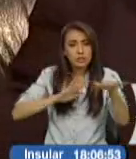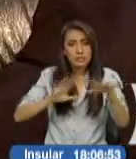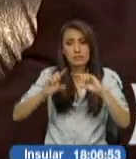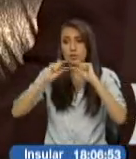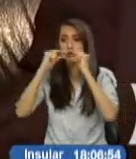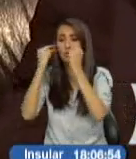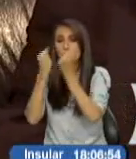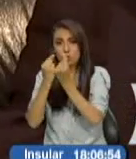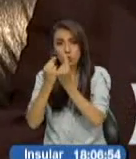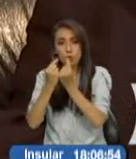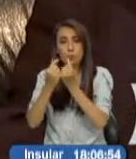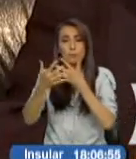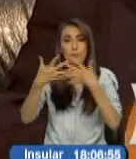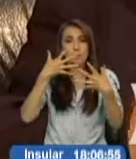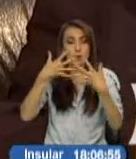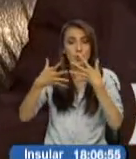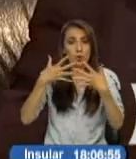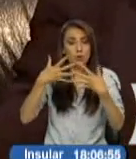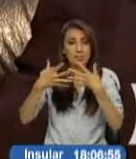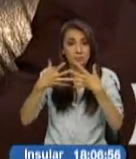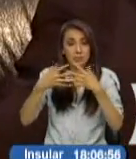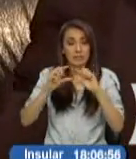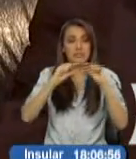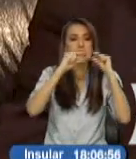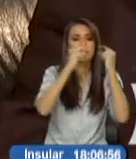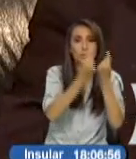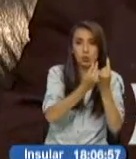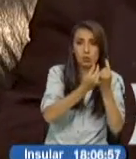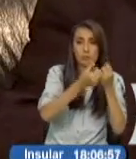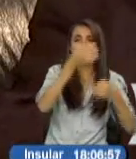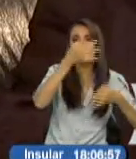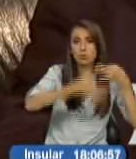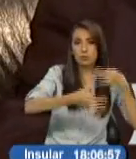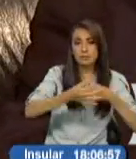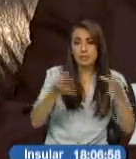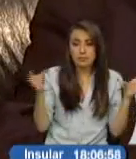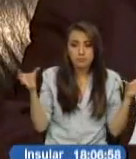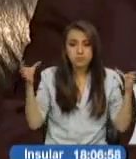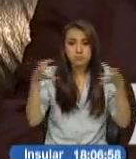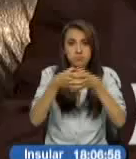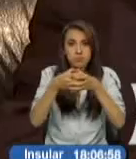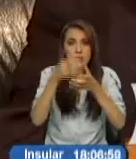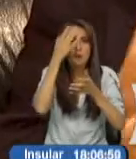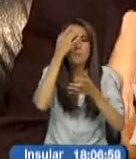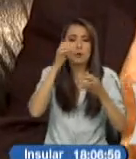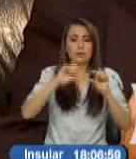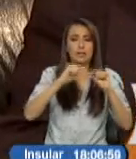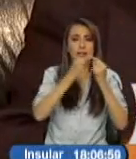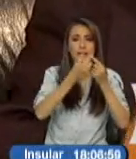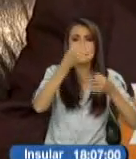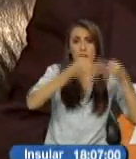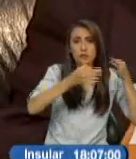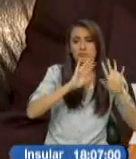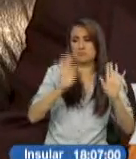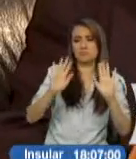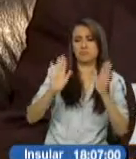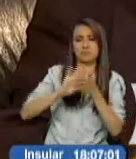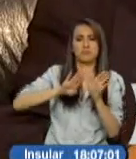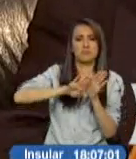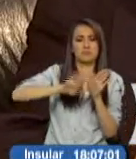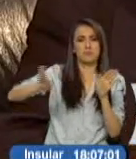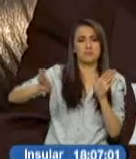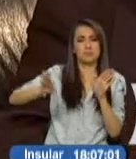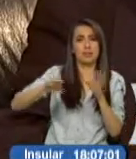con el Poder Judicial, porque si el Poder Judicial no colabora, la obra que haga